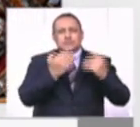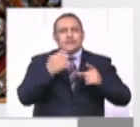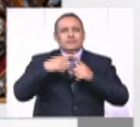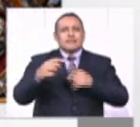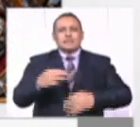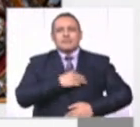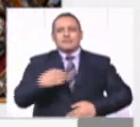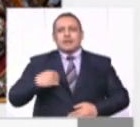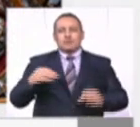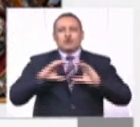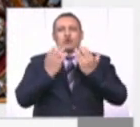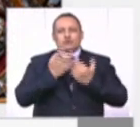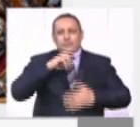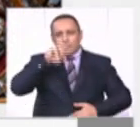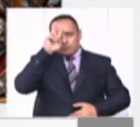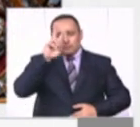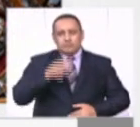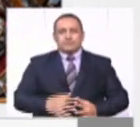miembros